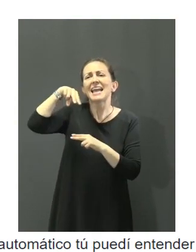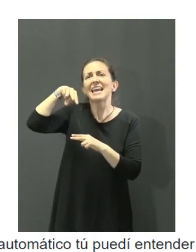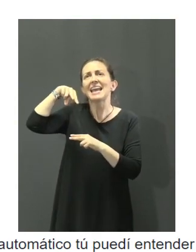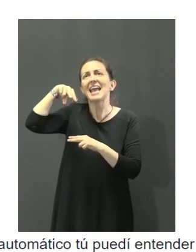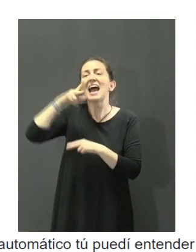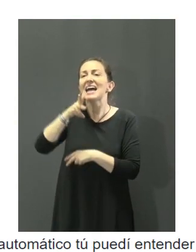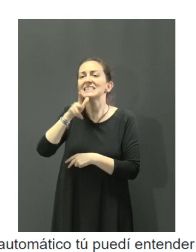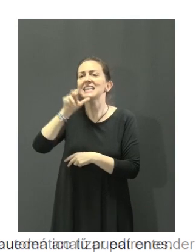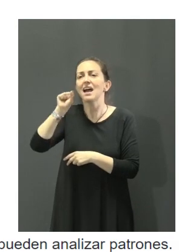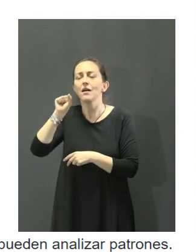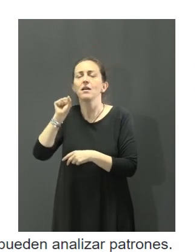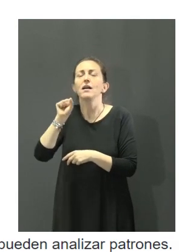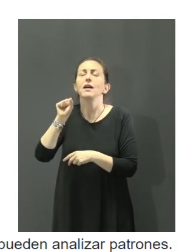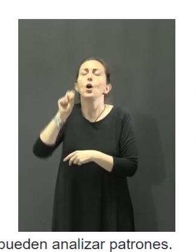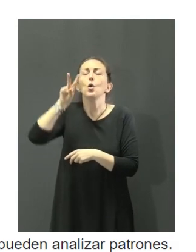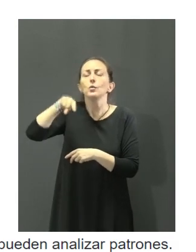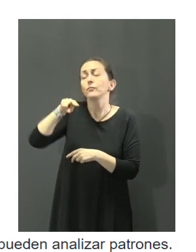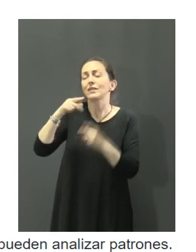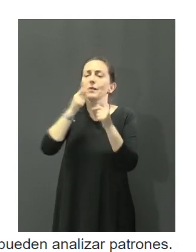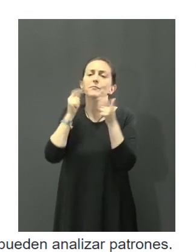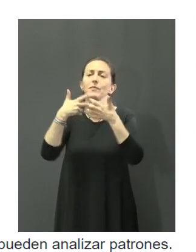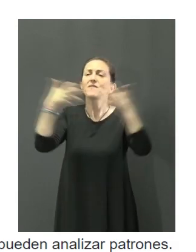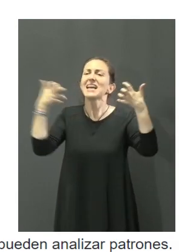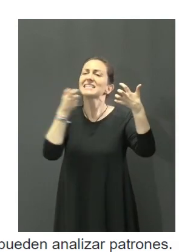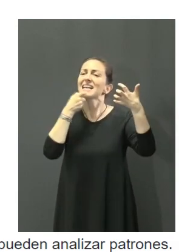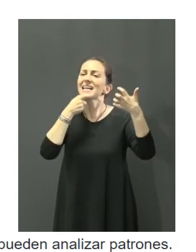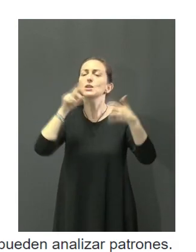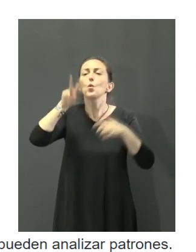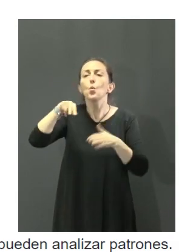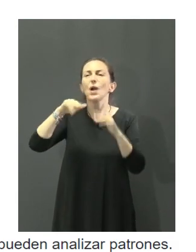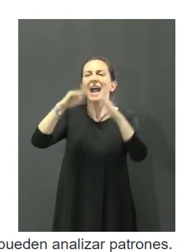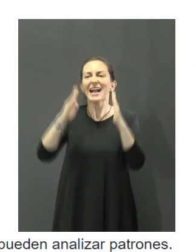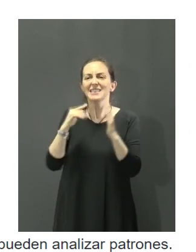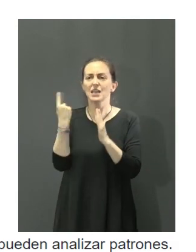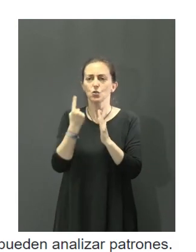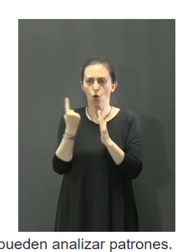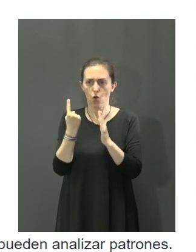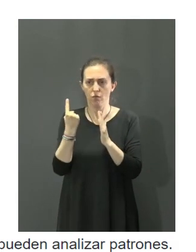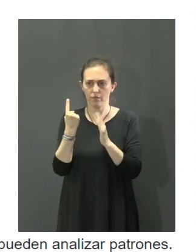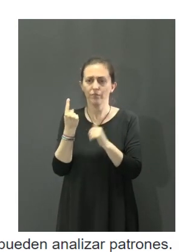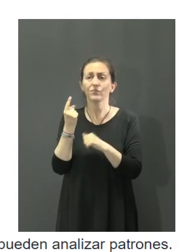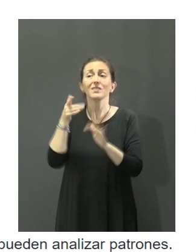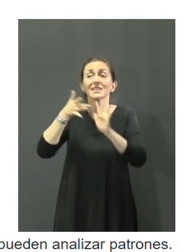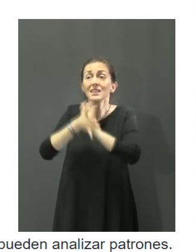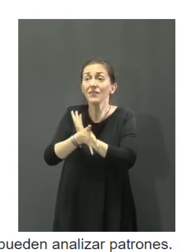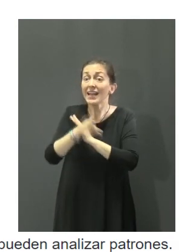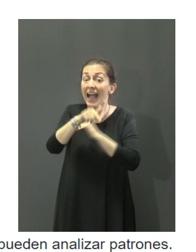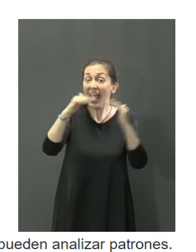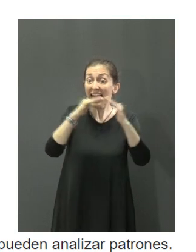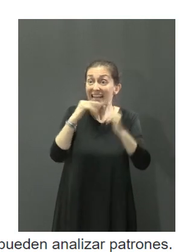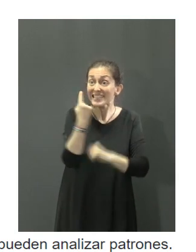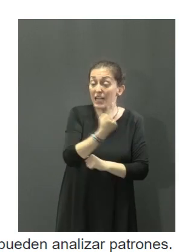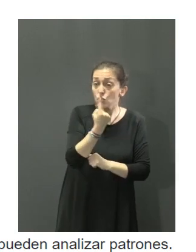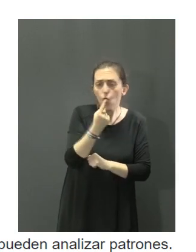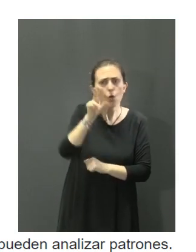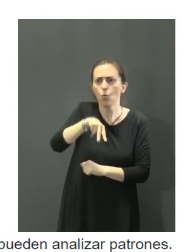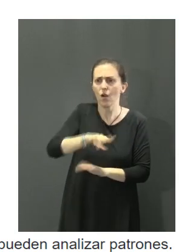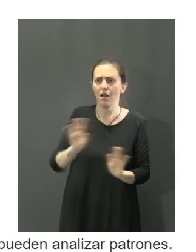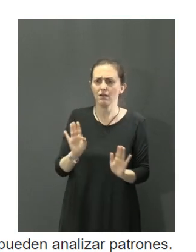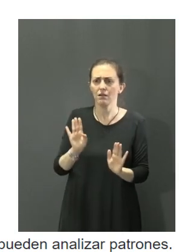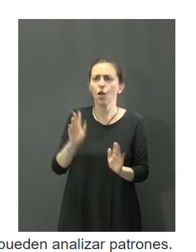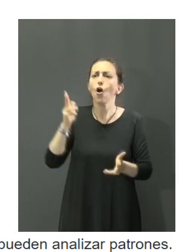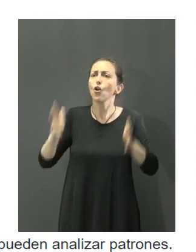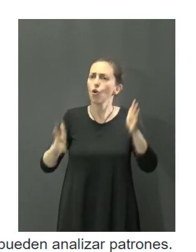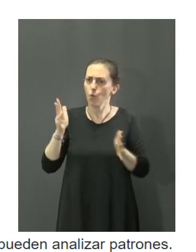viene de Never Home Alone. Directamente es Nunca en Casa Solo. Y es un proyecto de robótica para intentar combatir la soledad no deseada.